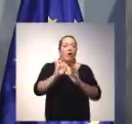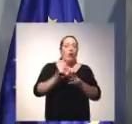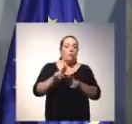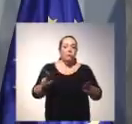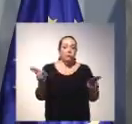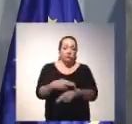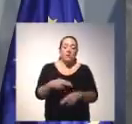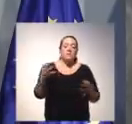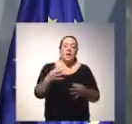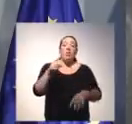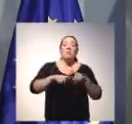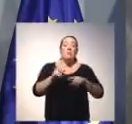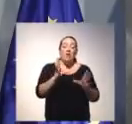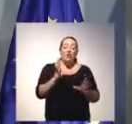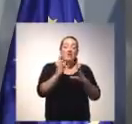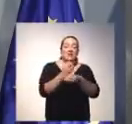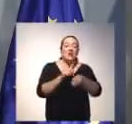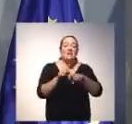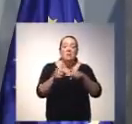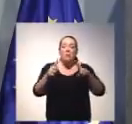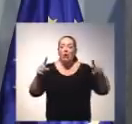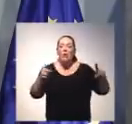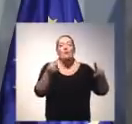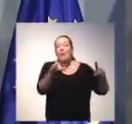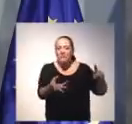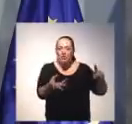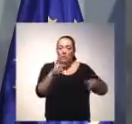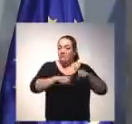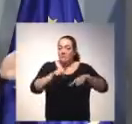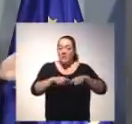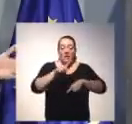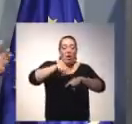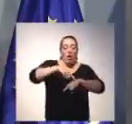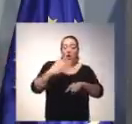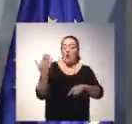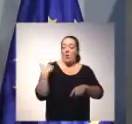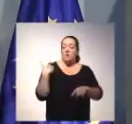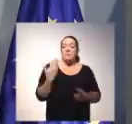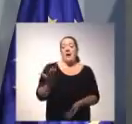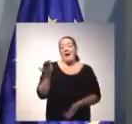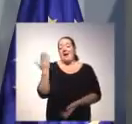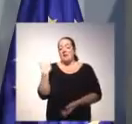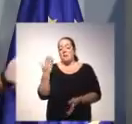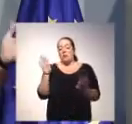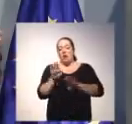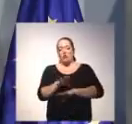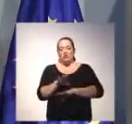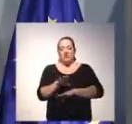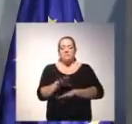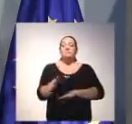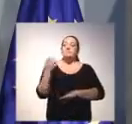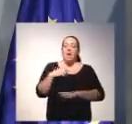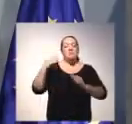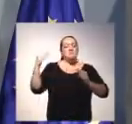son cuánto duran esas concentraciones durante el tiempo, ¿no? En las últimas horas, ya desde el día de ayer por la noche, había